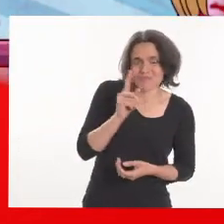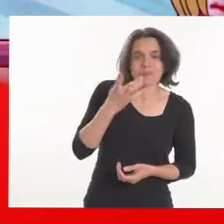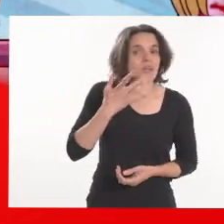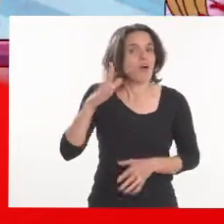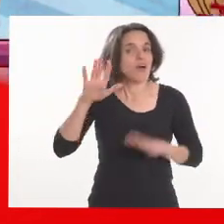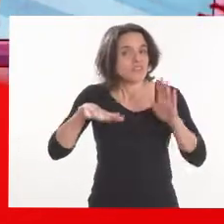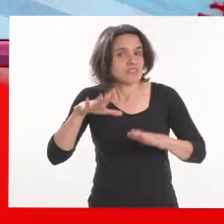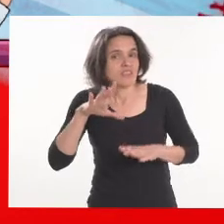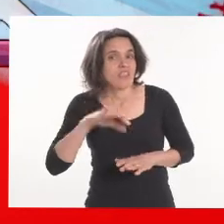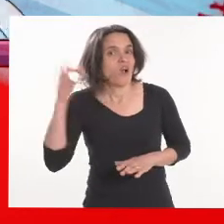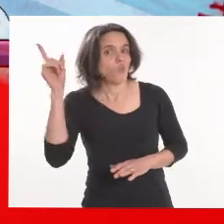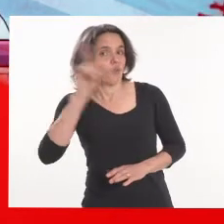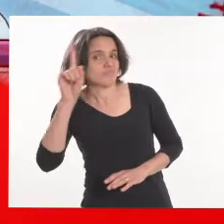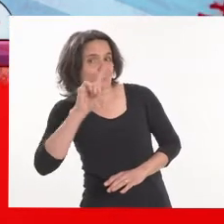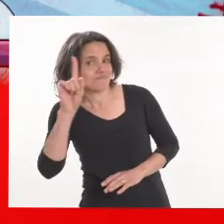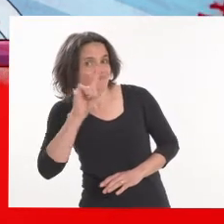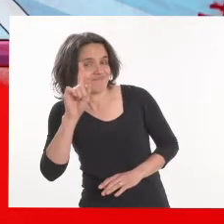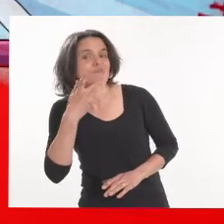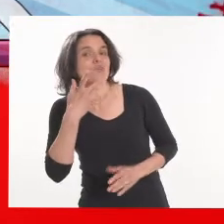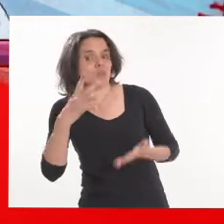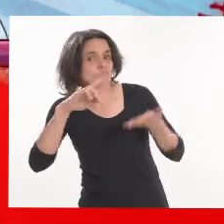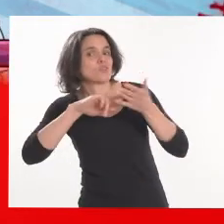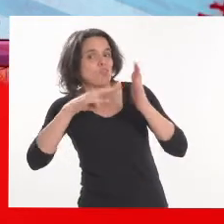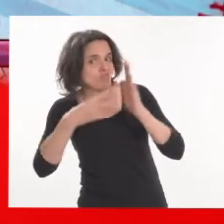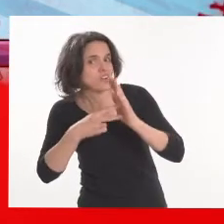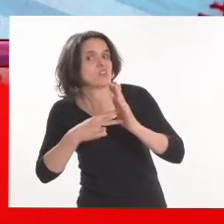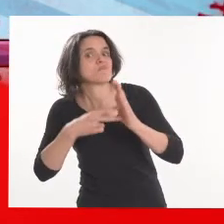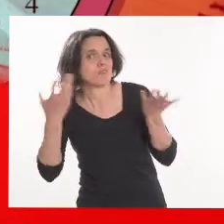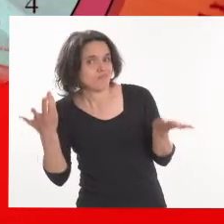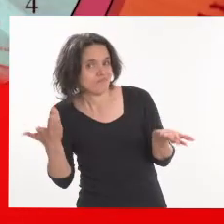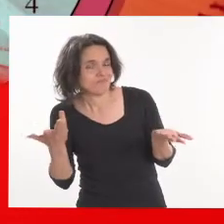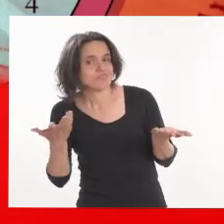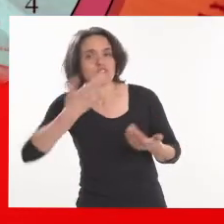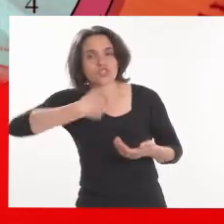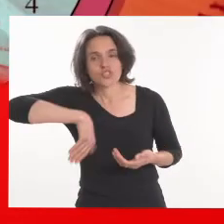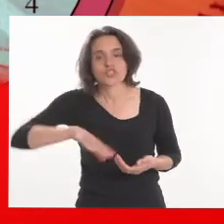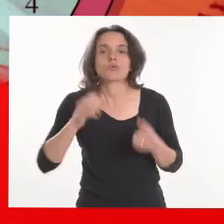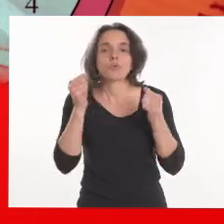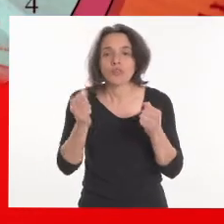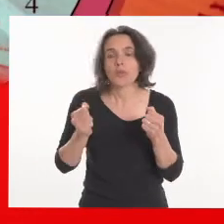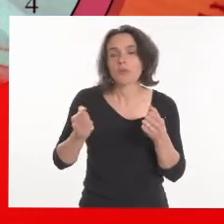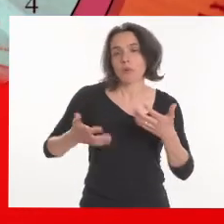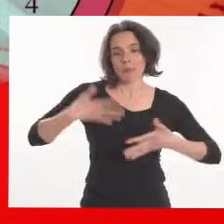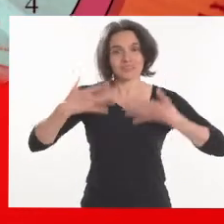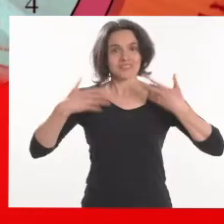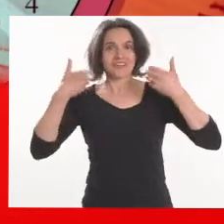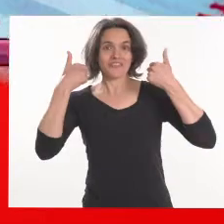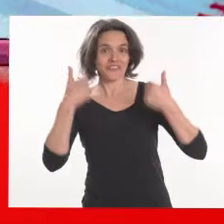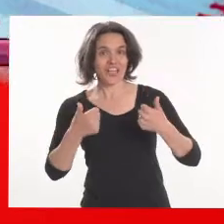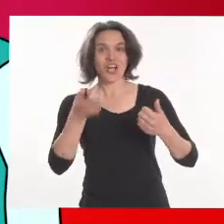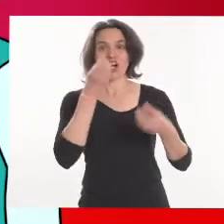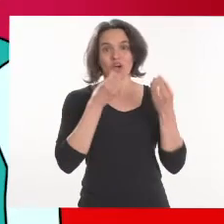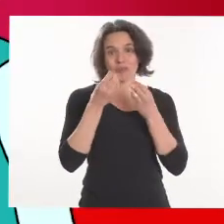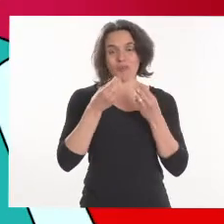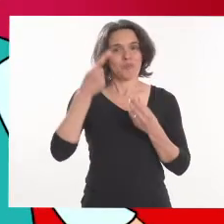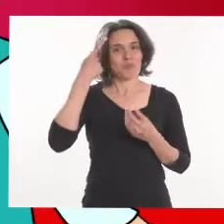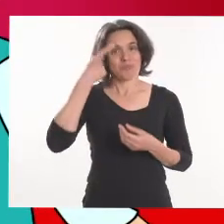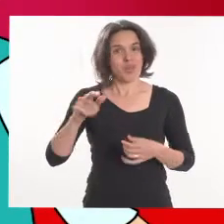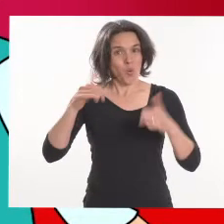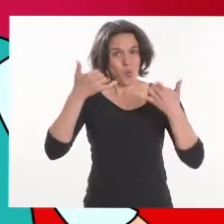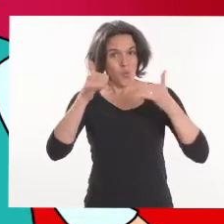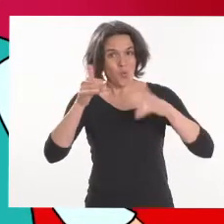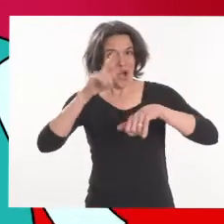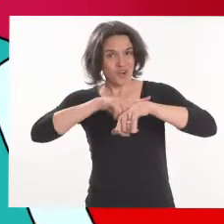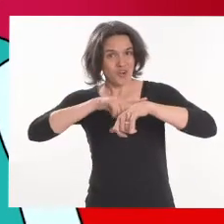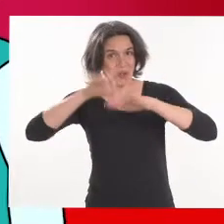puede ser un problema. Podemos pasarlo bien cuando comemos, pero no es la hora de jugar. Necesitamos